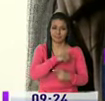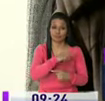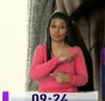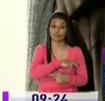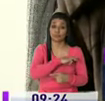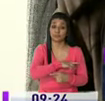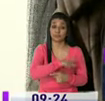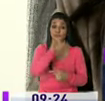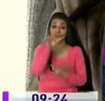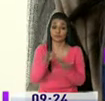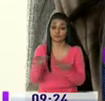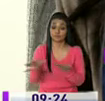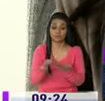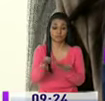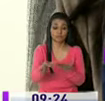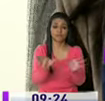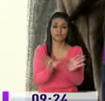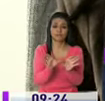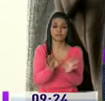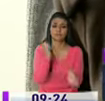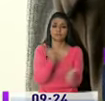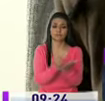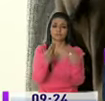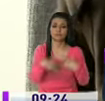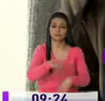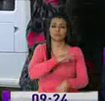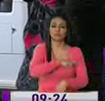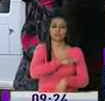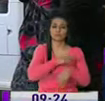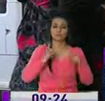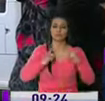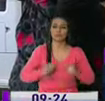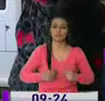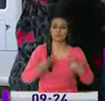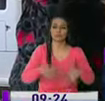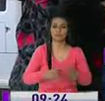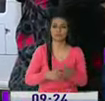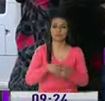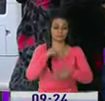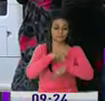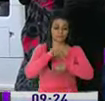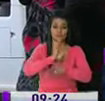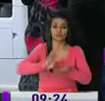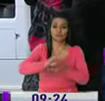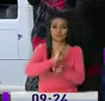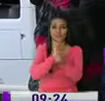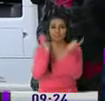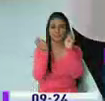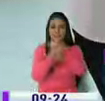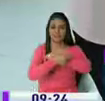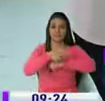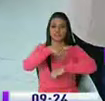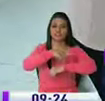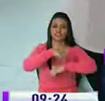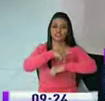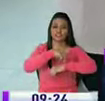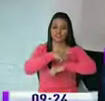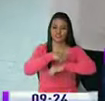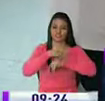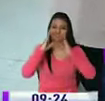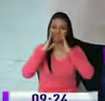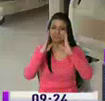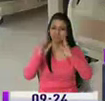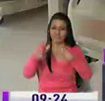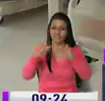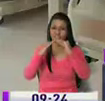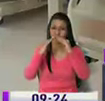tres cantones ya están certificados como municipios saludables. El médico del barrio renovará la figura del médico de cabecera de